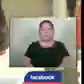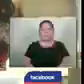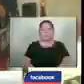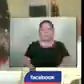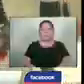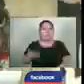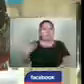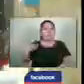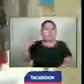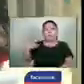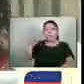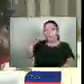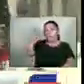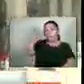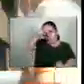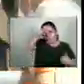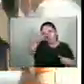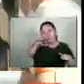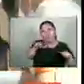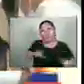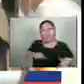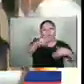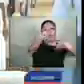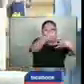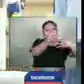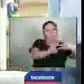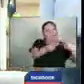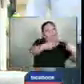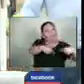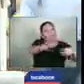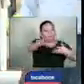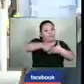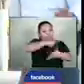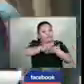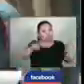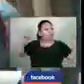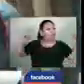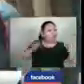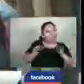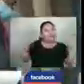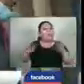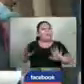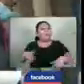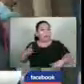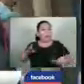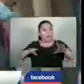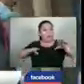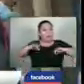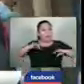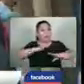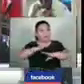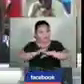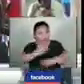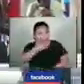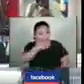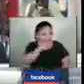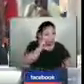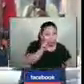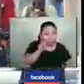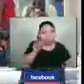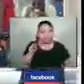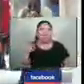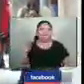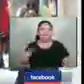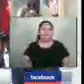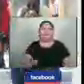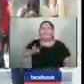Hace tres días se prorrogó la suspensión de aglomeraciones para evitar más contagios de COVID-19. ¿Pero se están cumpliendo las medidas? Uno